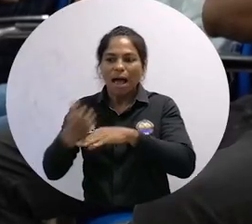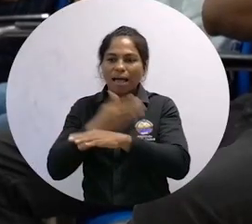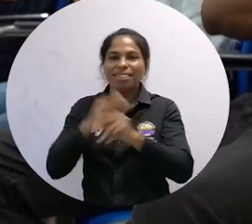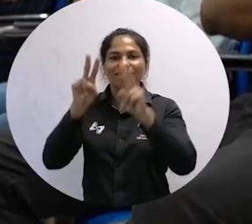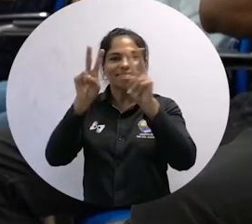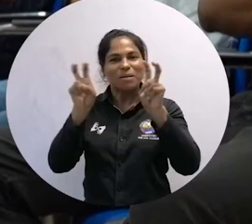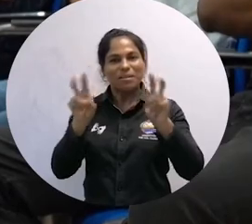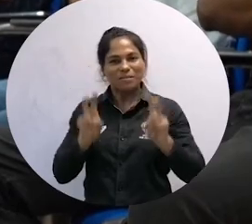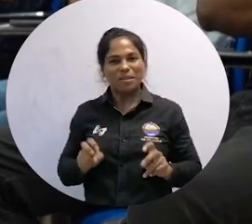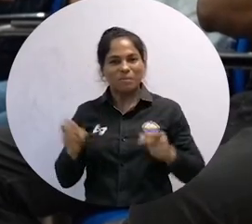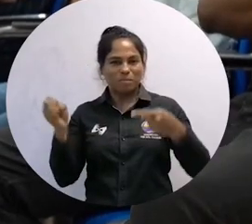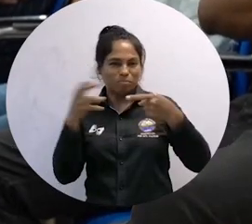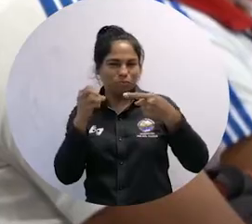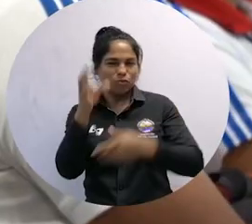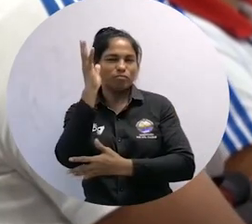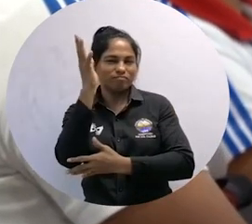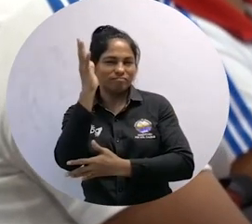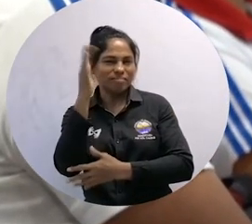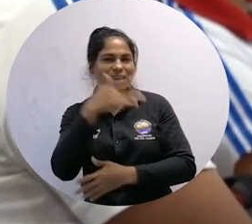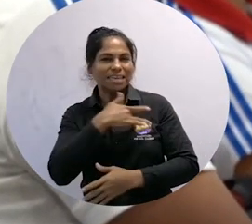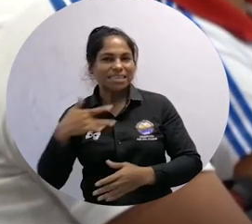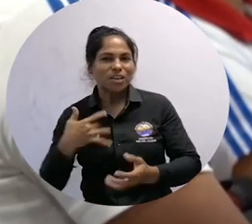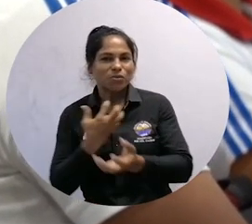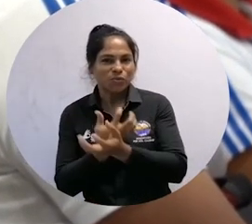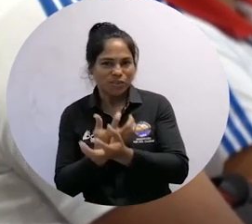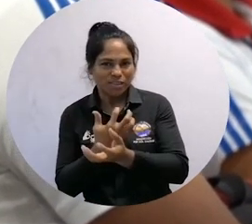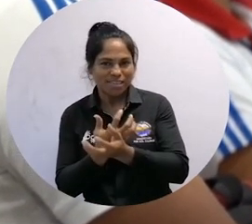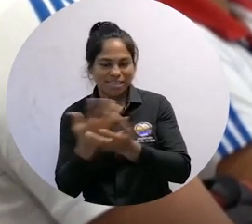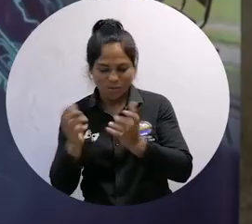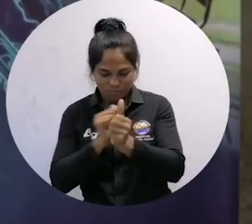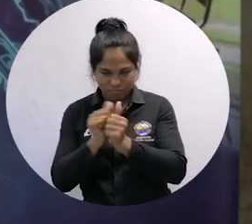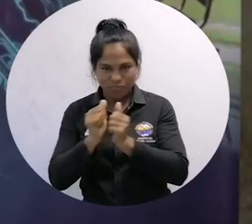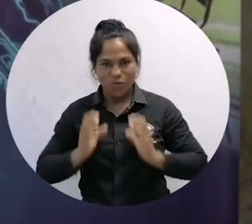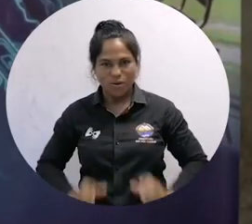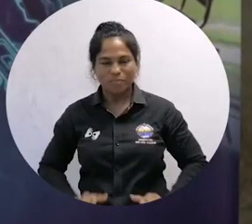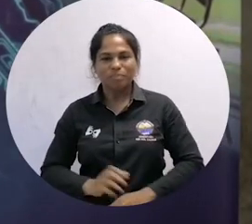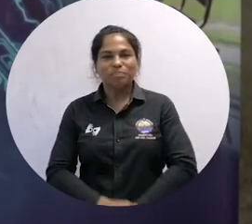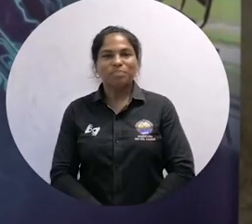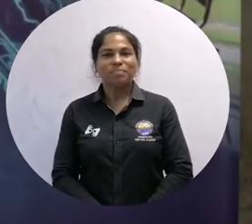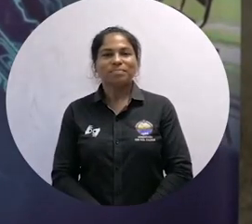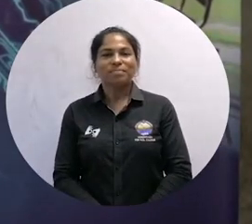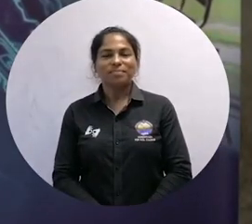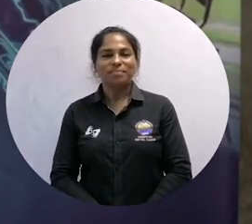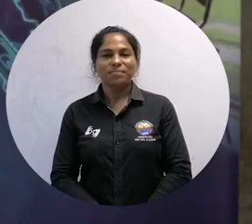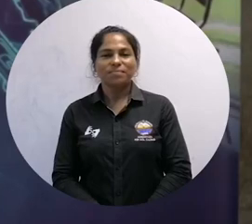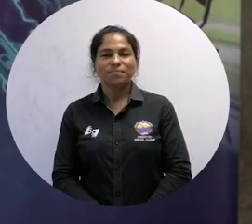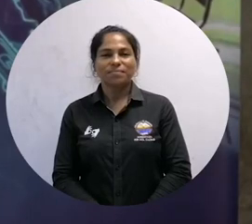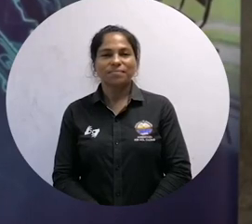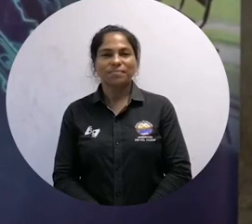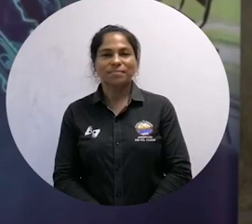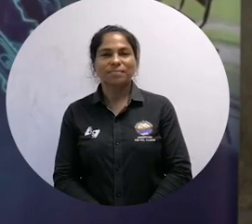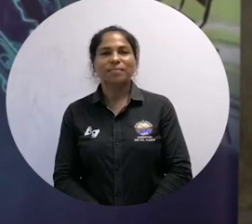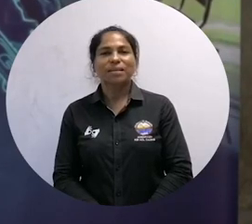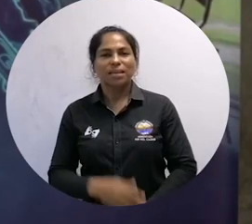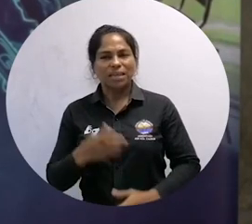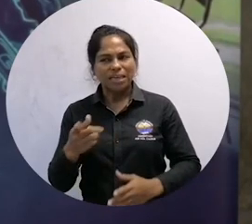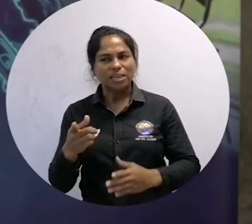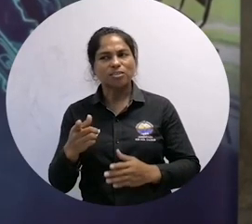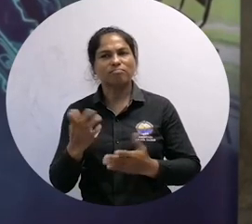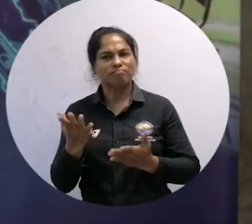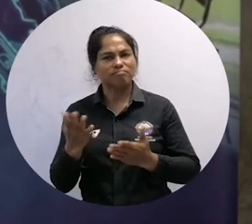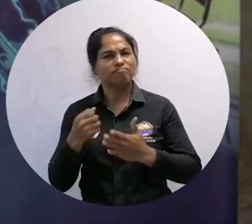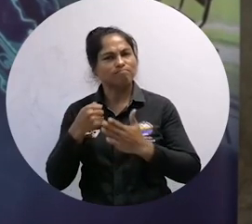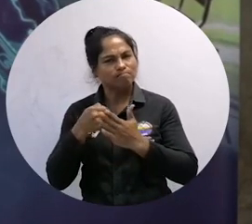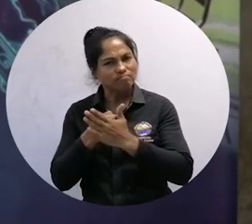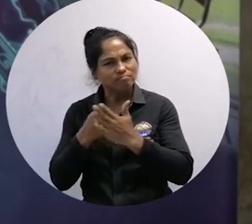en la jornada dedicada a la salud y la ciencia en el ejercicio físico. Propenden para que todos trabajemos en pro